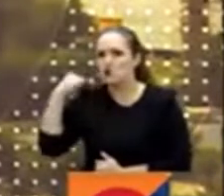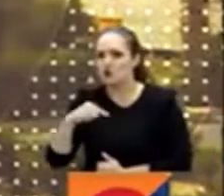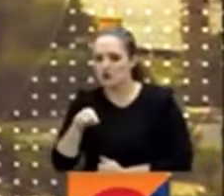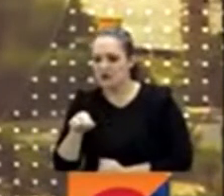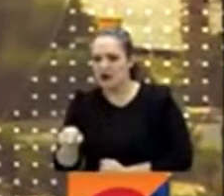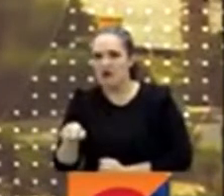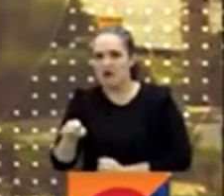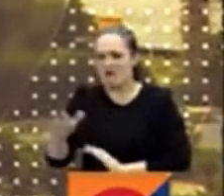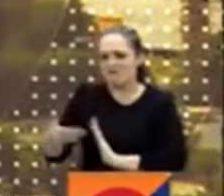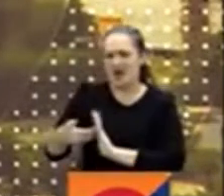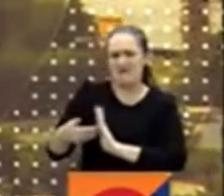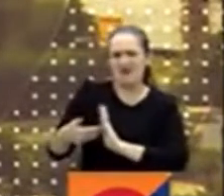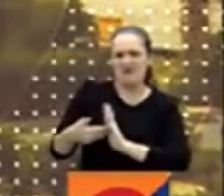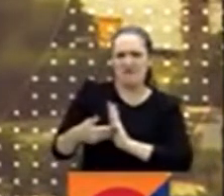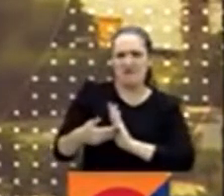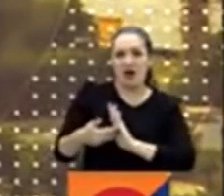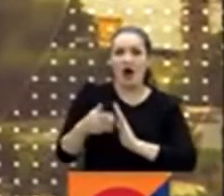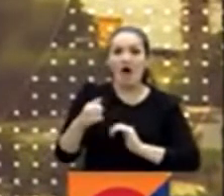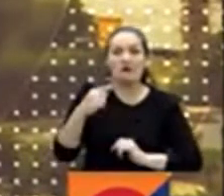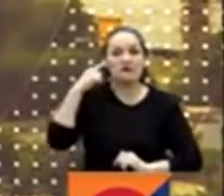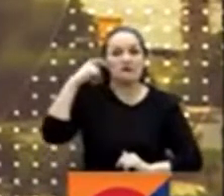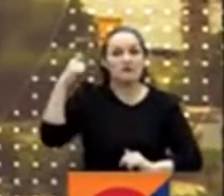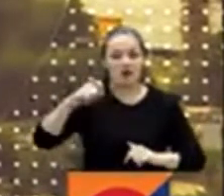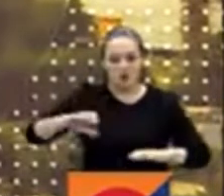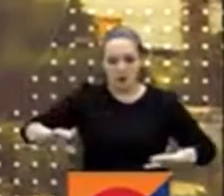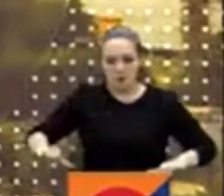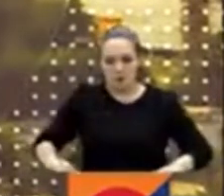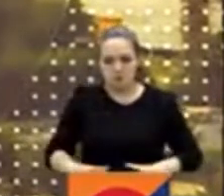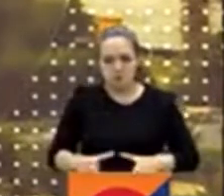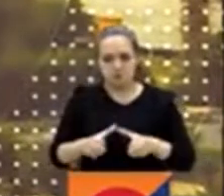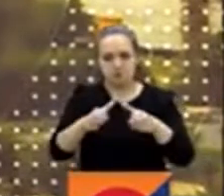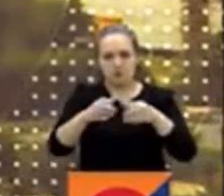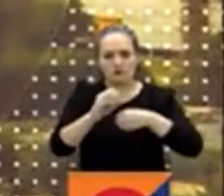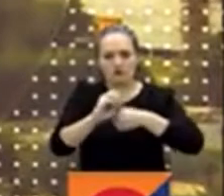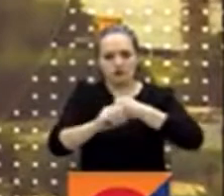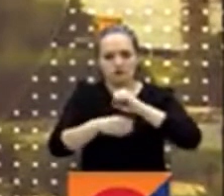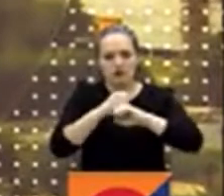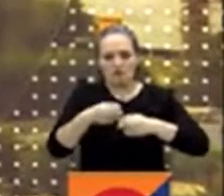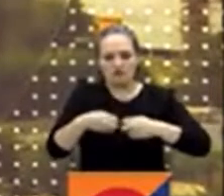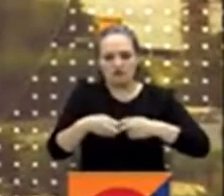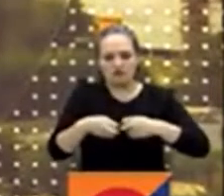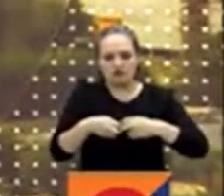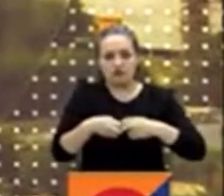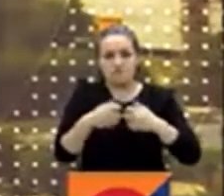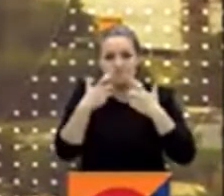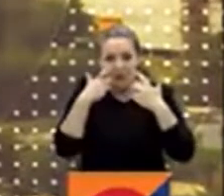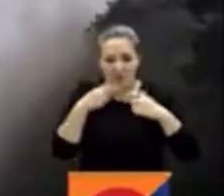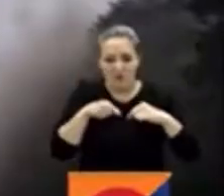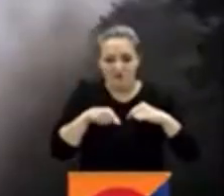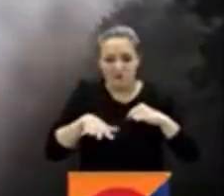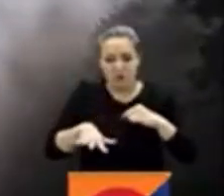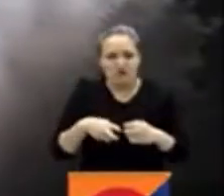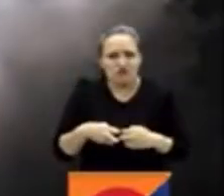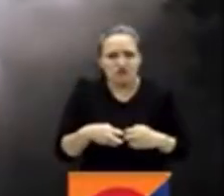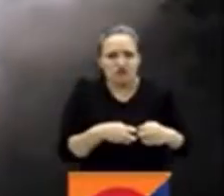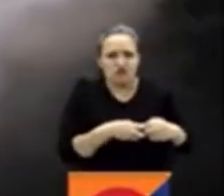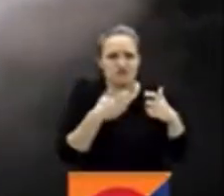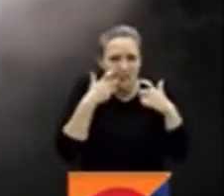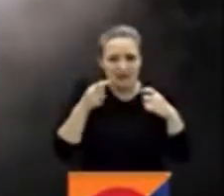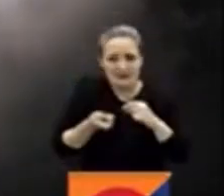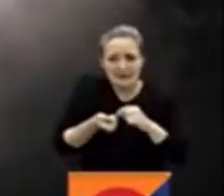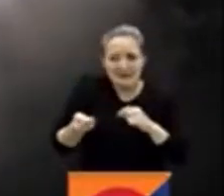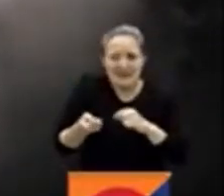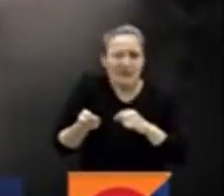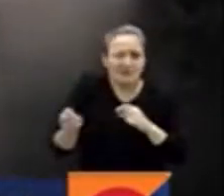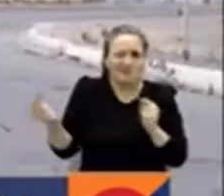medio del riesgo que representa la caída de bombas en inmediaciones de la central nuclear más grande de Europa. La